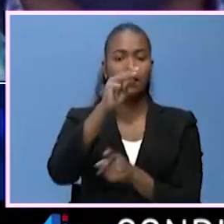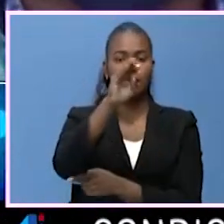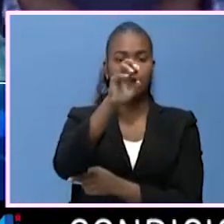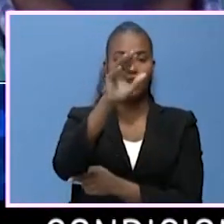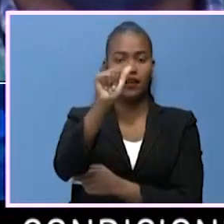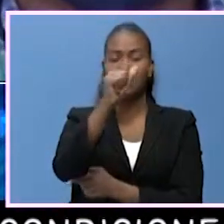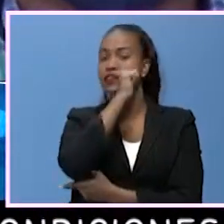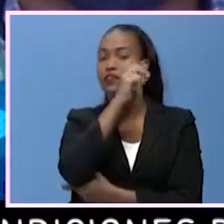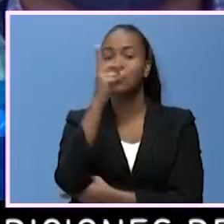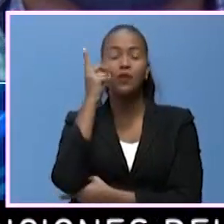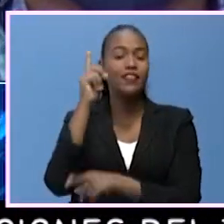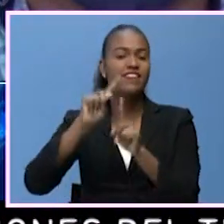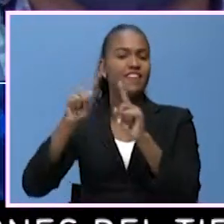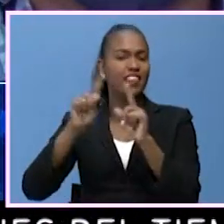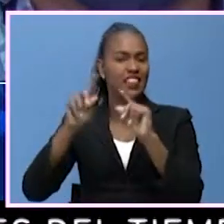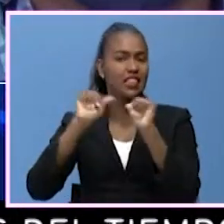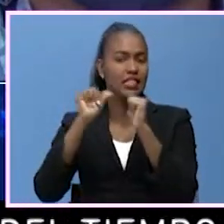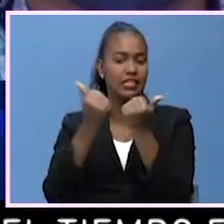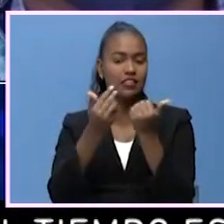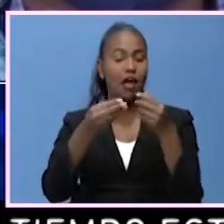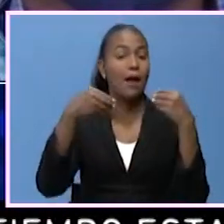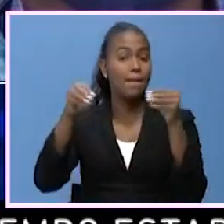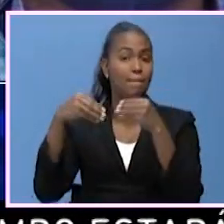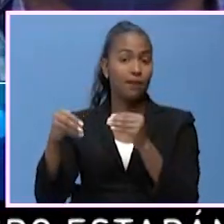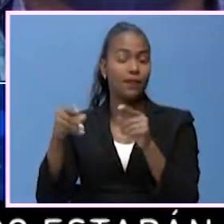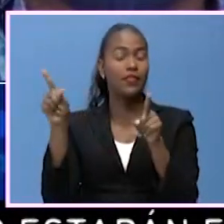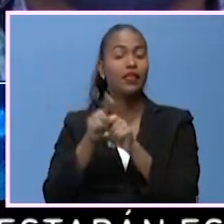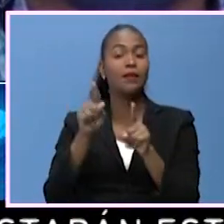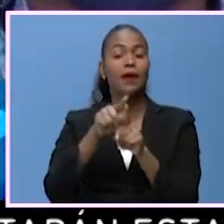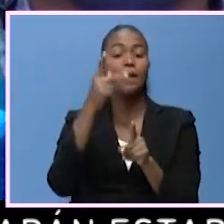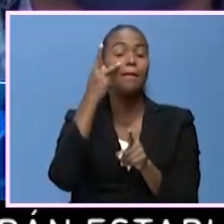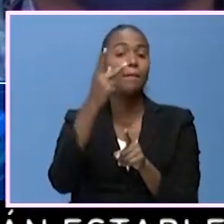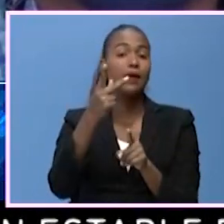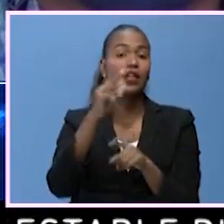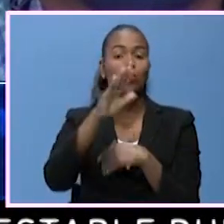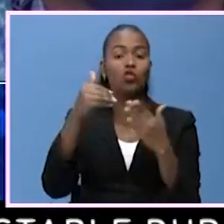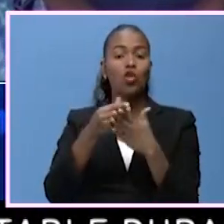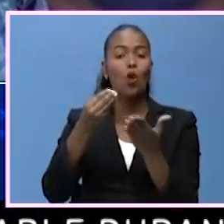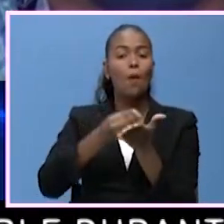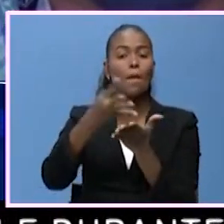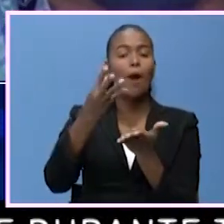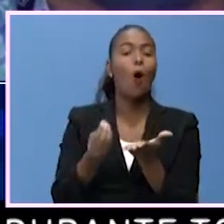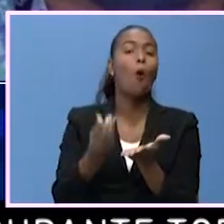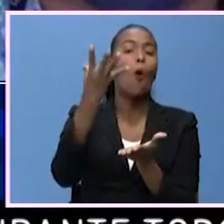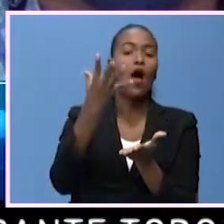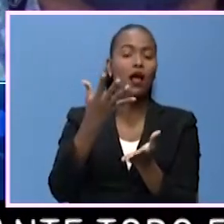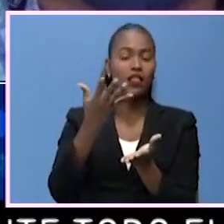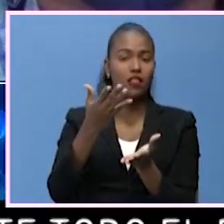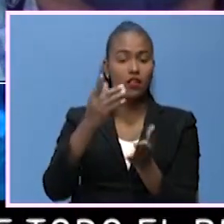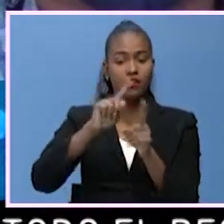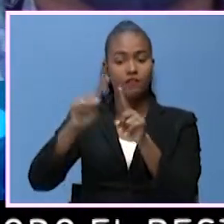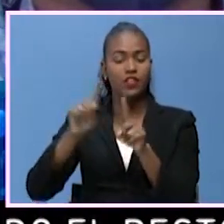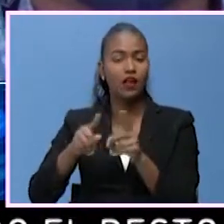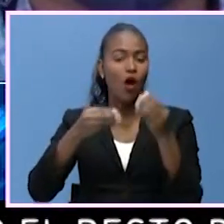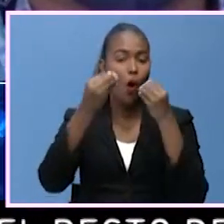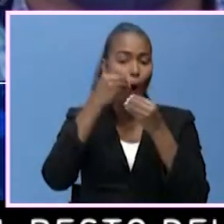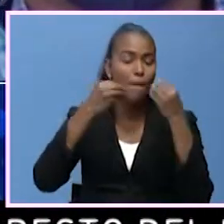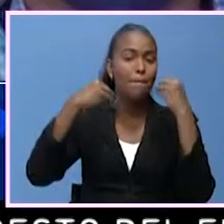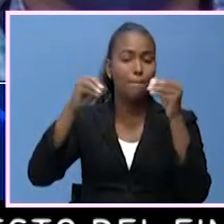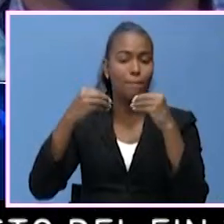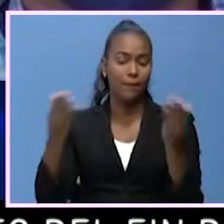las asociaciones, y ver también los precios de los